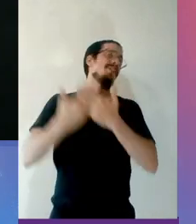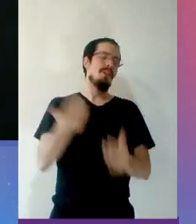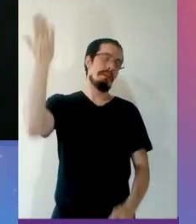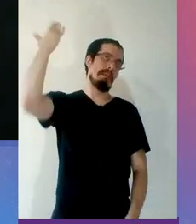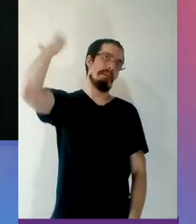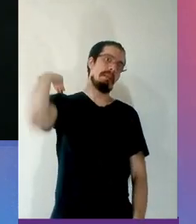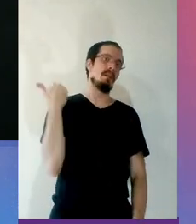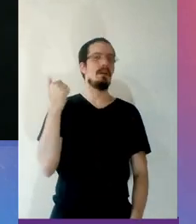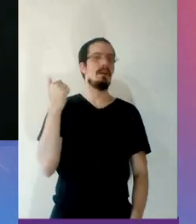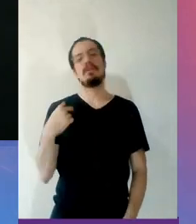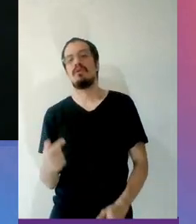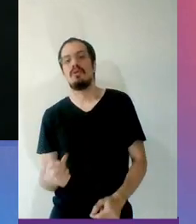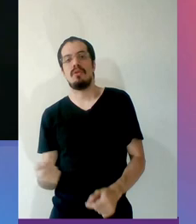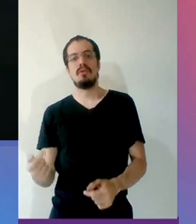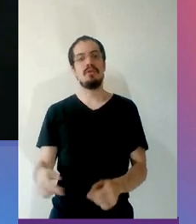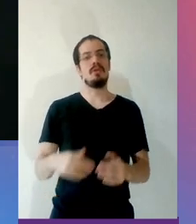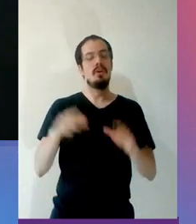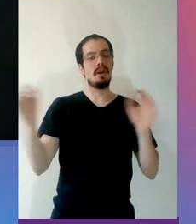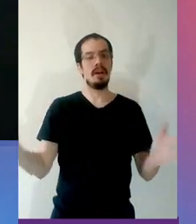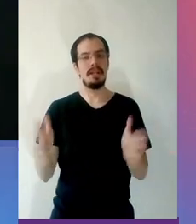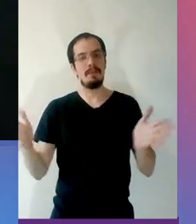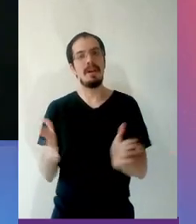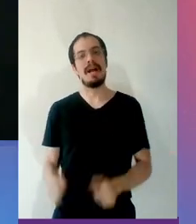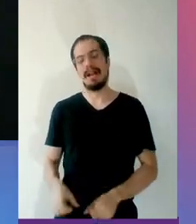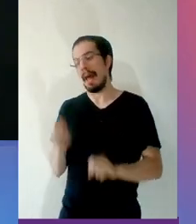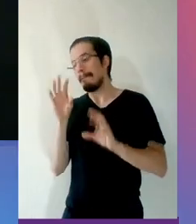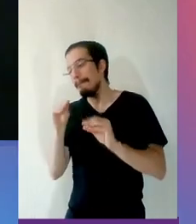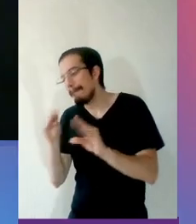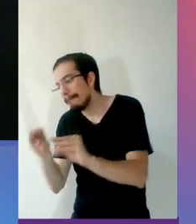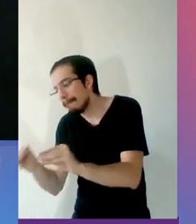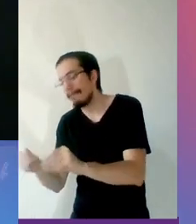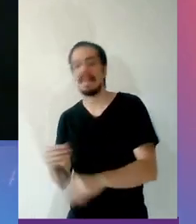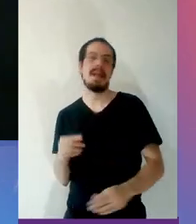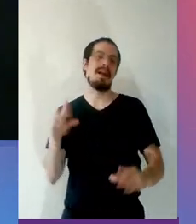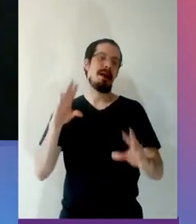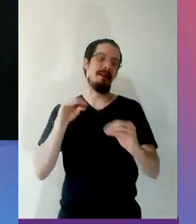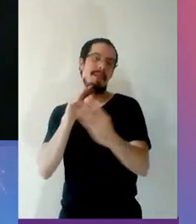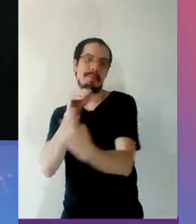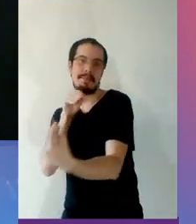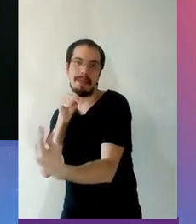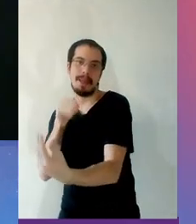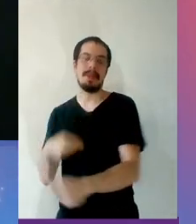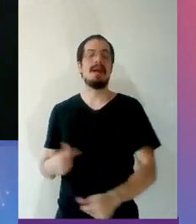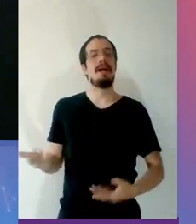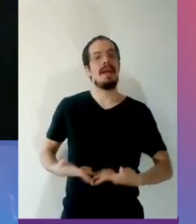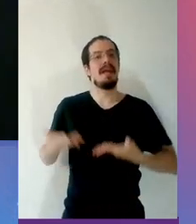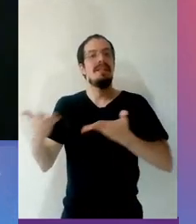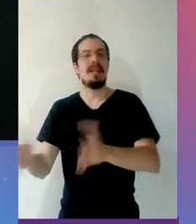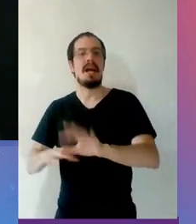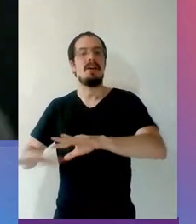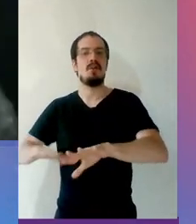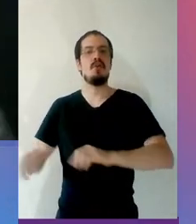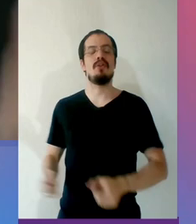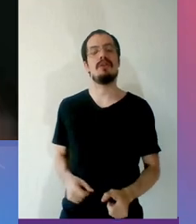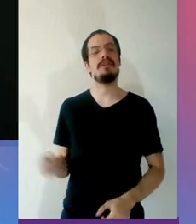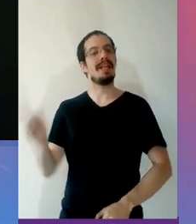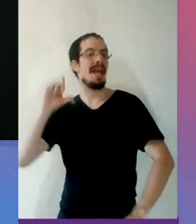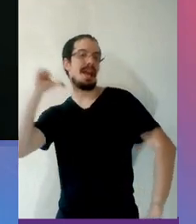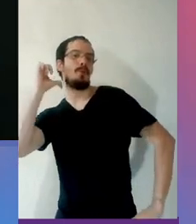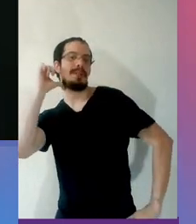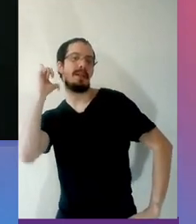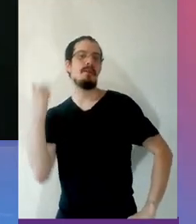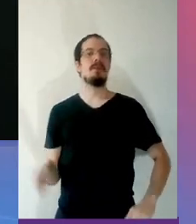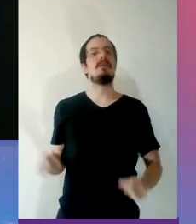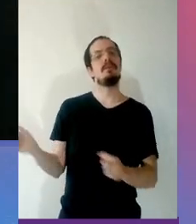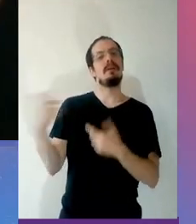era hablarle, era entregarle material, era que escucharan música y enseñarle que a los 6 meses